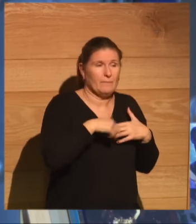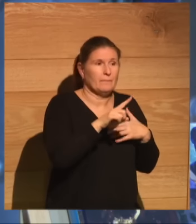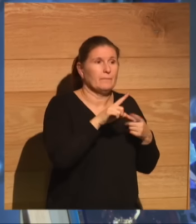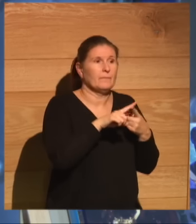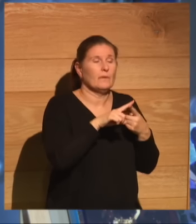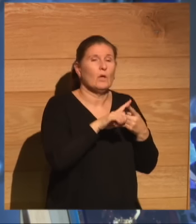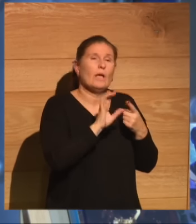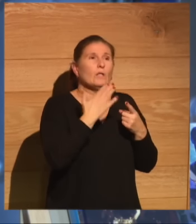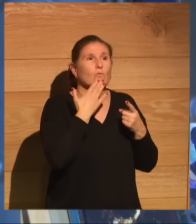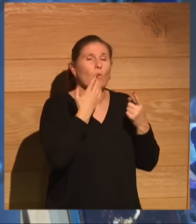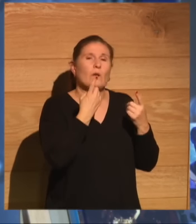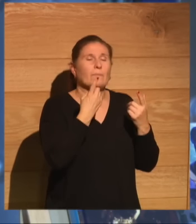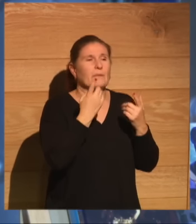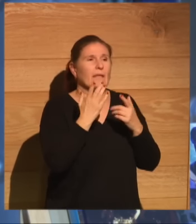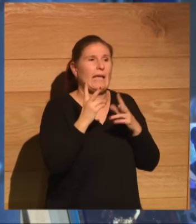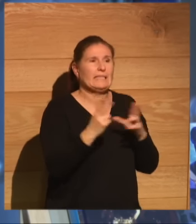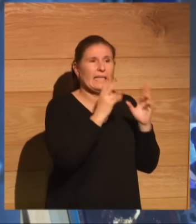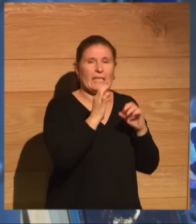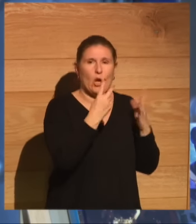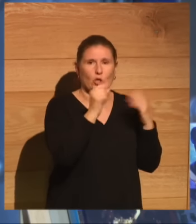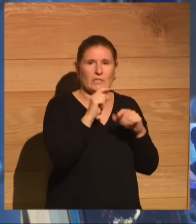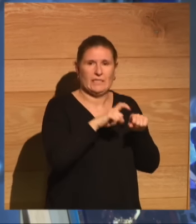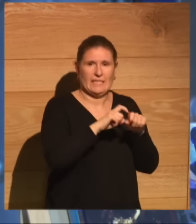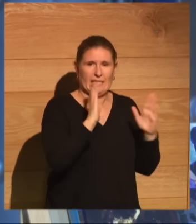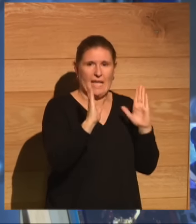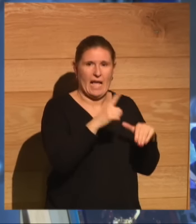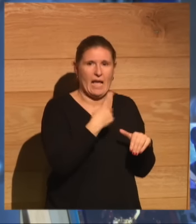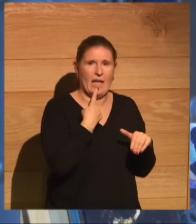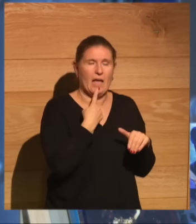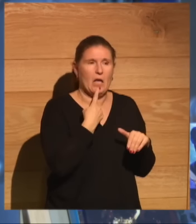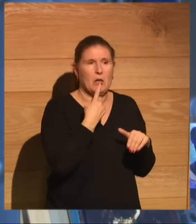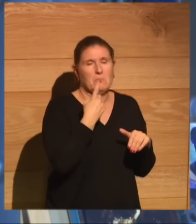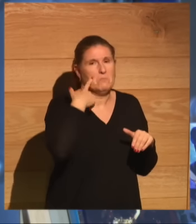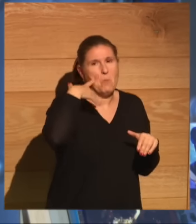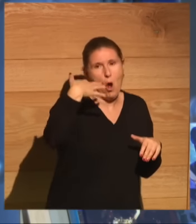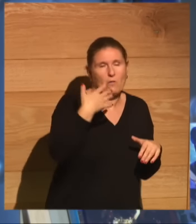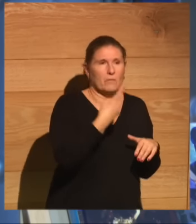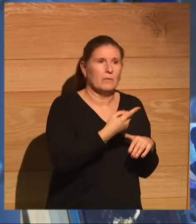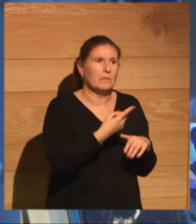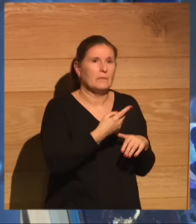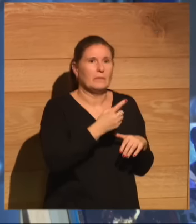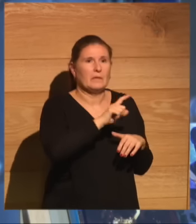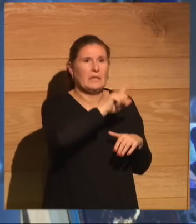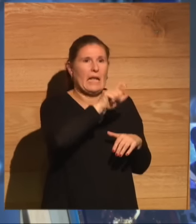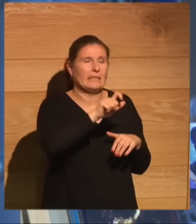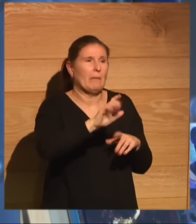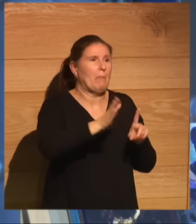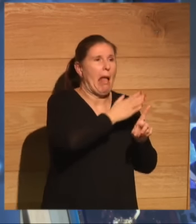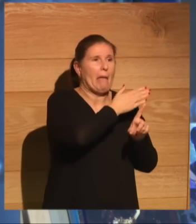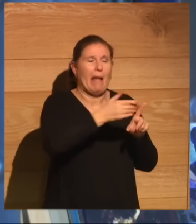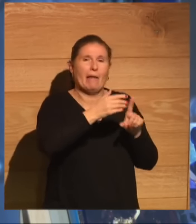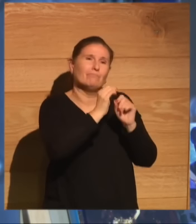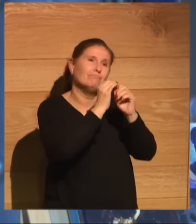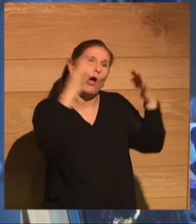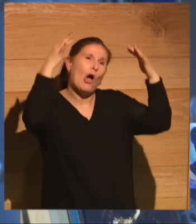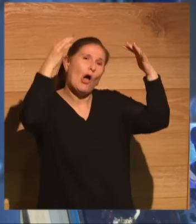los 60. Eso es. Más bien pop y divertida, en que la gente se da guantazos y pone puff y puff. Y un